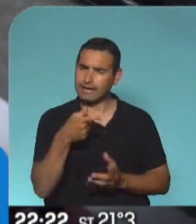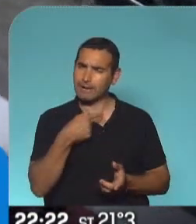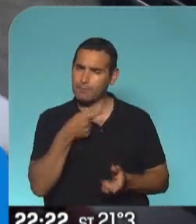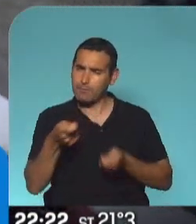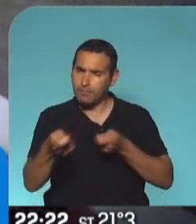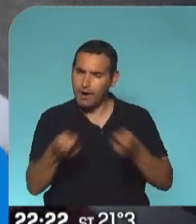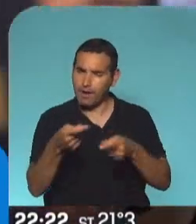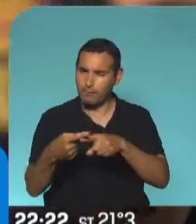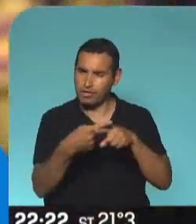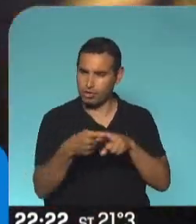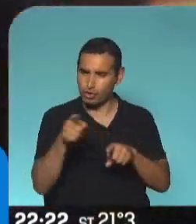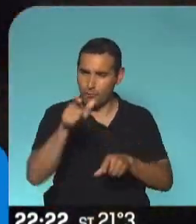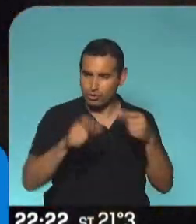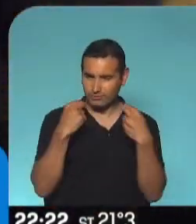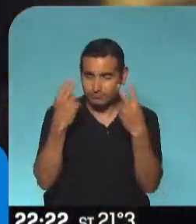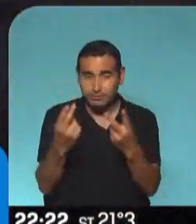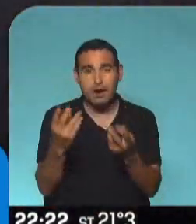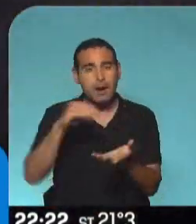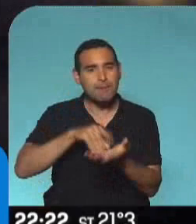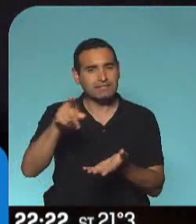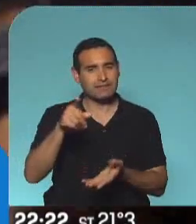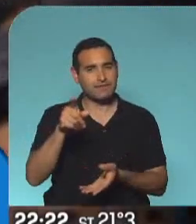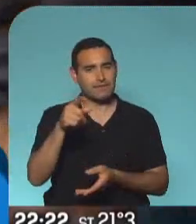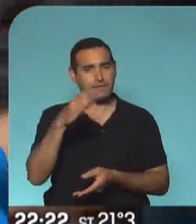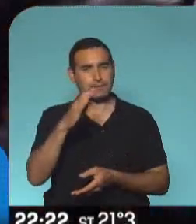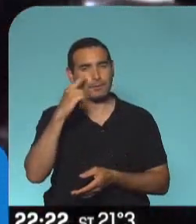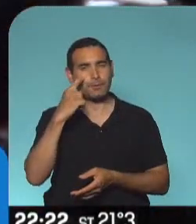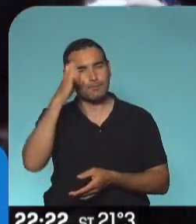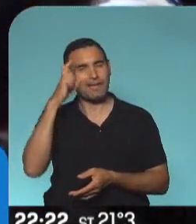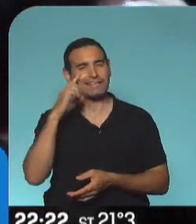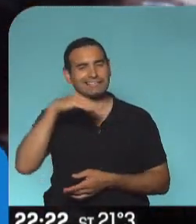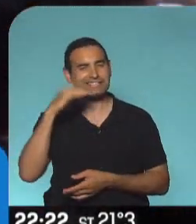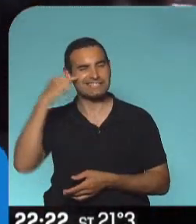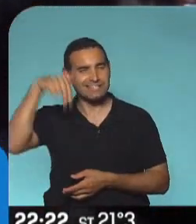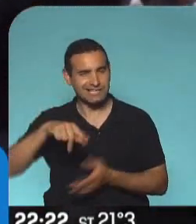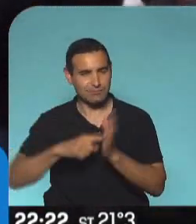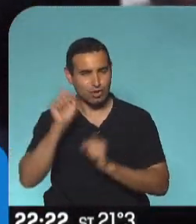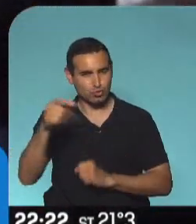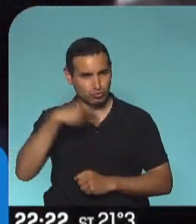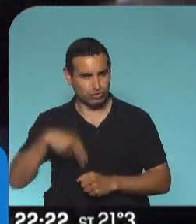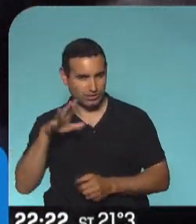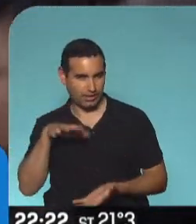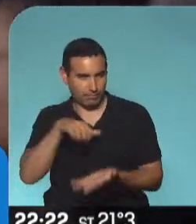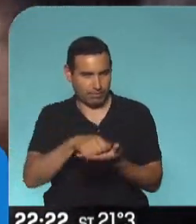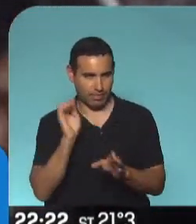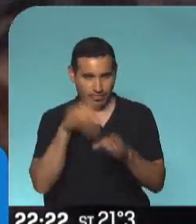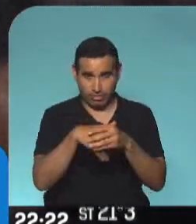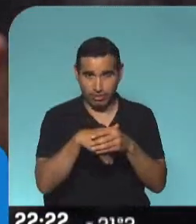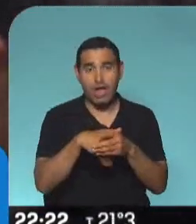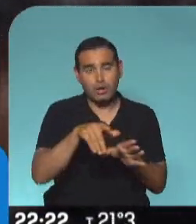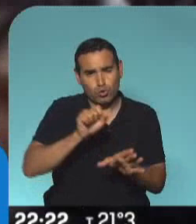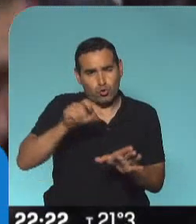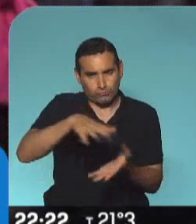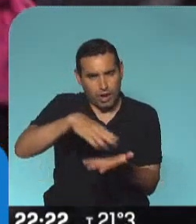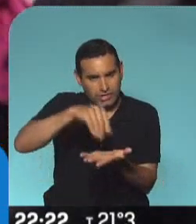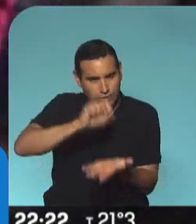de disidentes y a una mayor injerencia de Beijing en la vida de una región que, a pesar de pertenecer en términos soberanos a China,